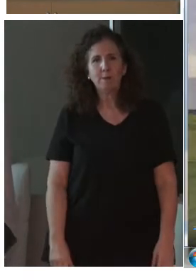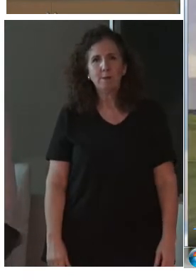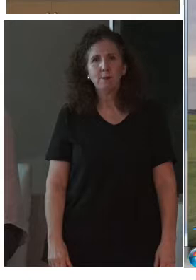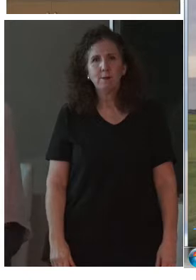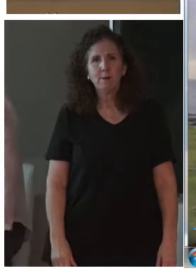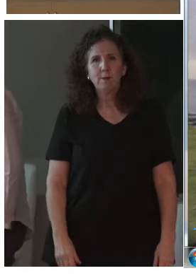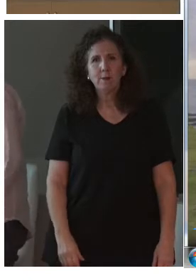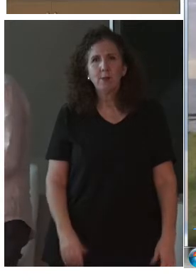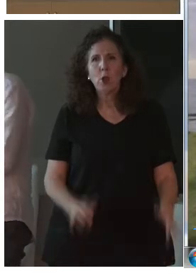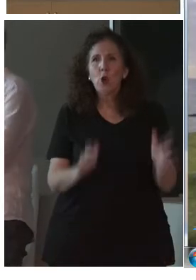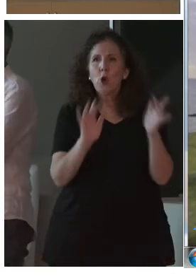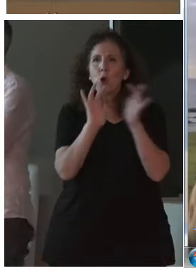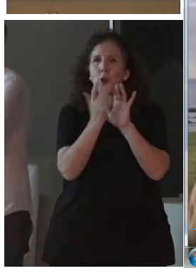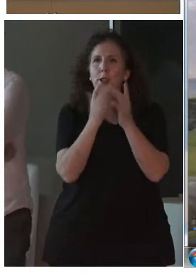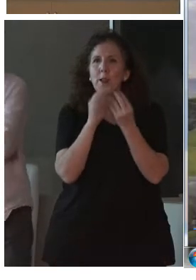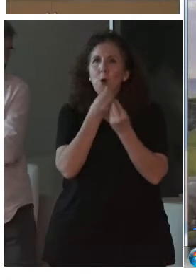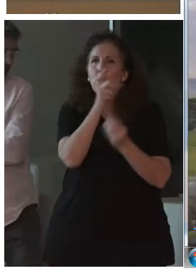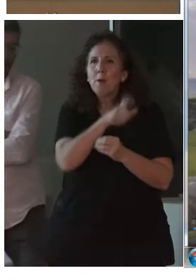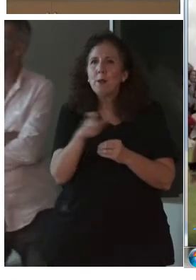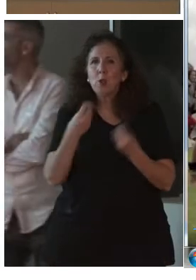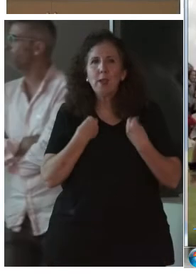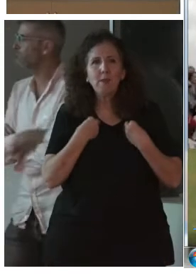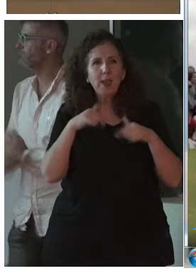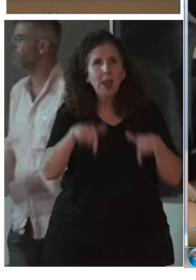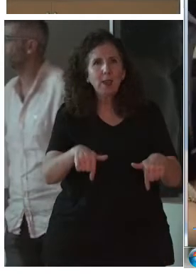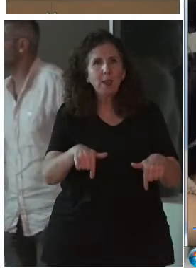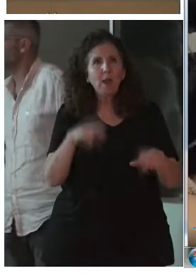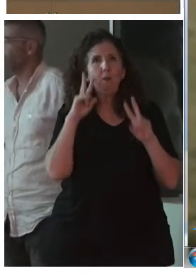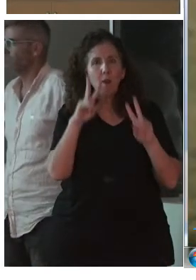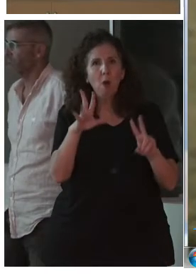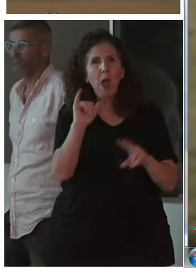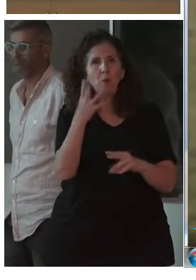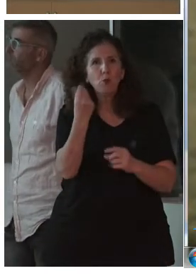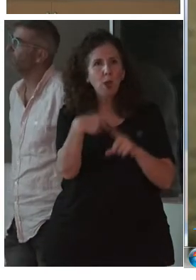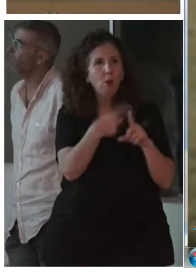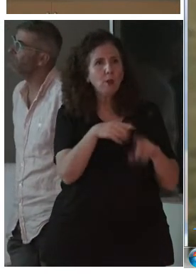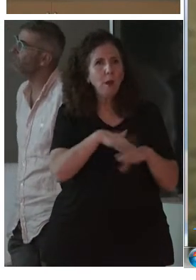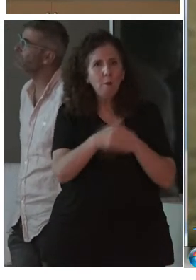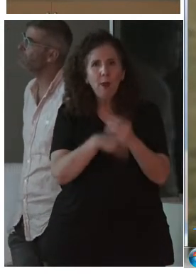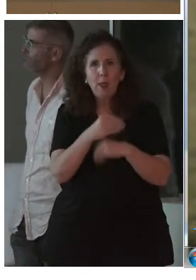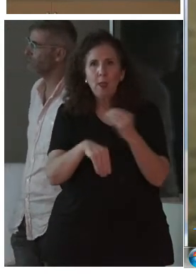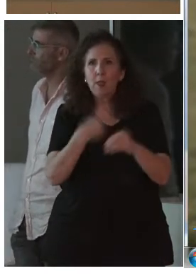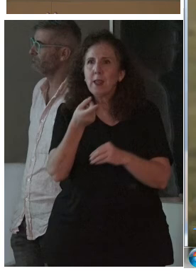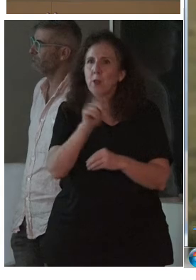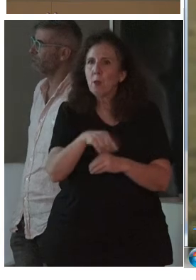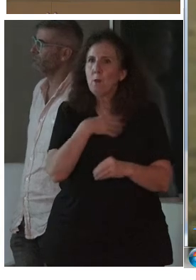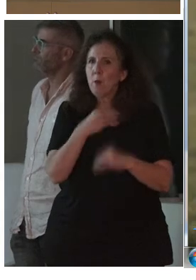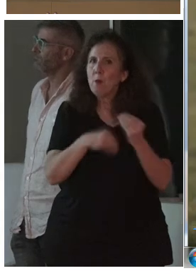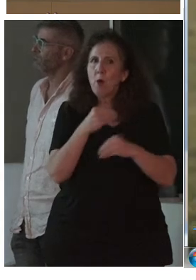Contactando aquí a la comunidad local, nos dimos cuenta de que había mucho por hacer y por lo tanto el impacto que se podía lograr iba a ser